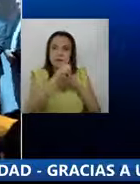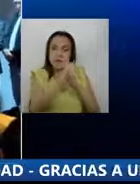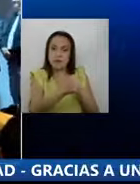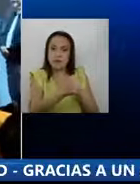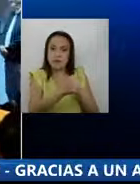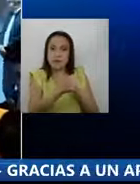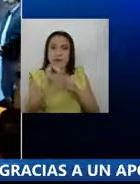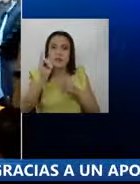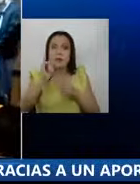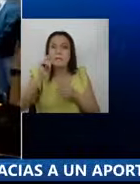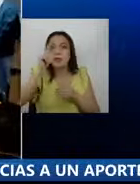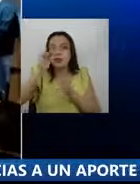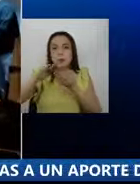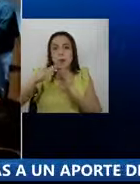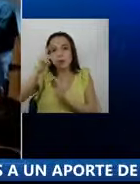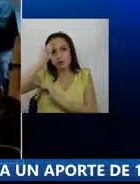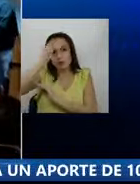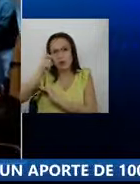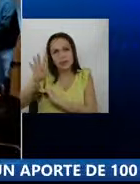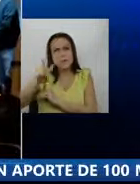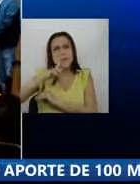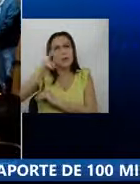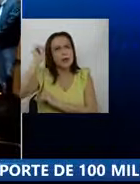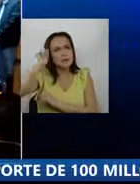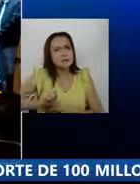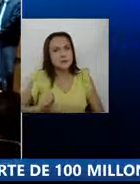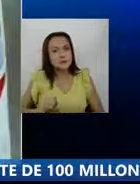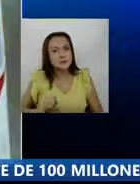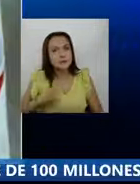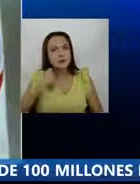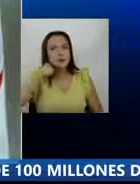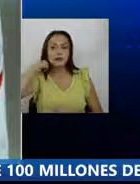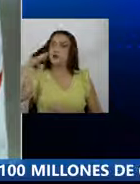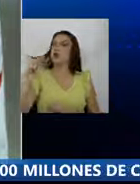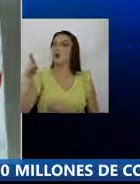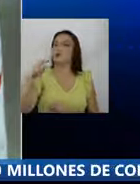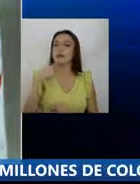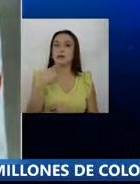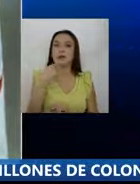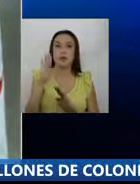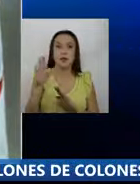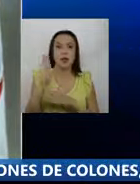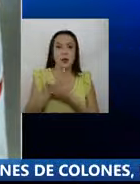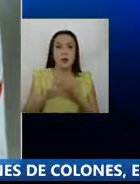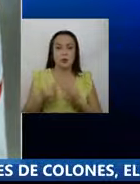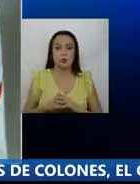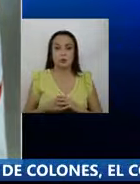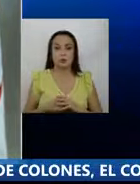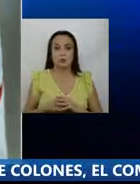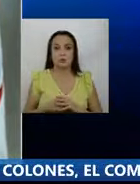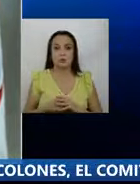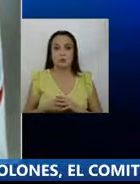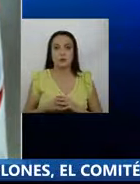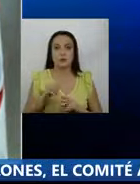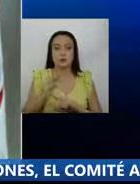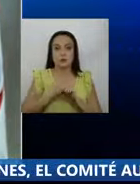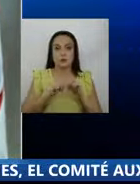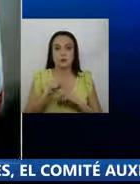Soberano quedó fuera. ¿Es cierto eso? Lo que se ha manejado en algunas informaciones,